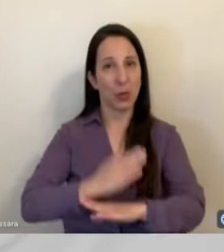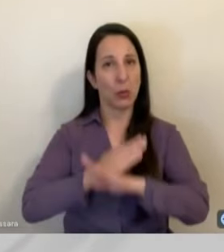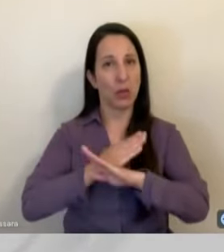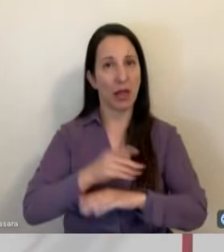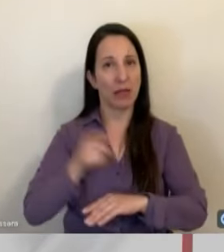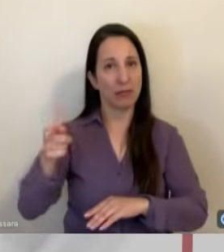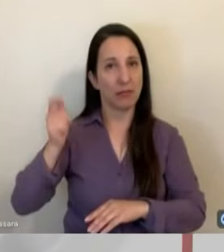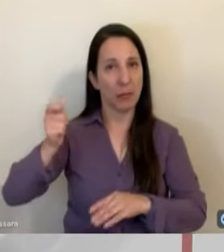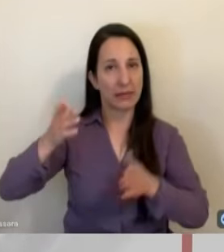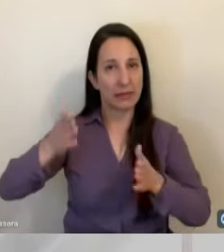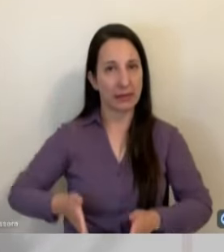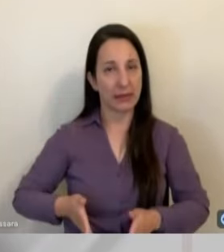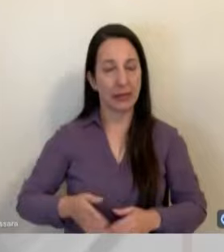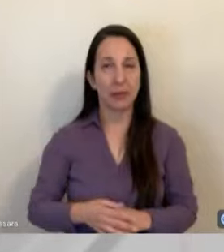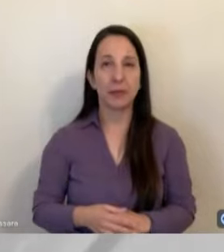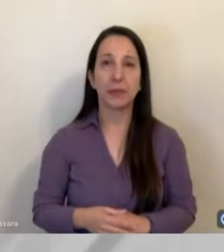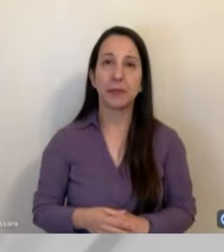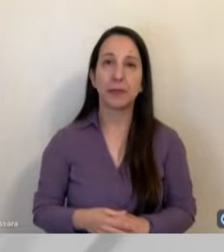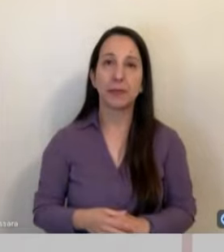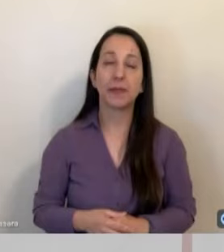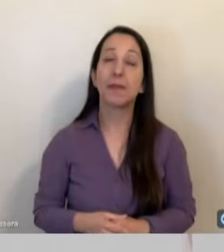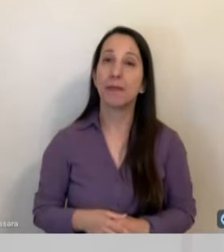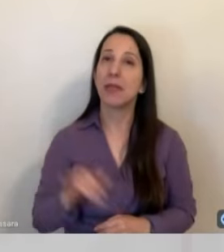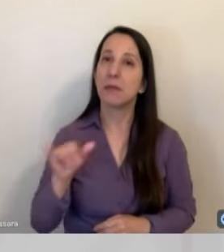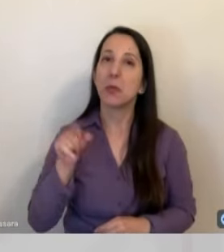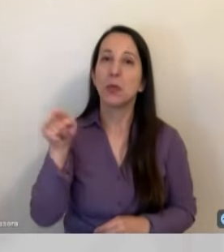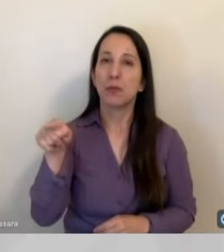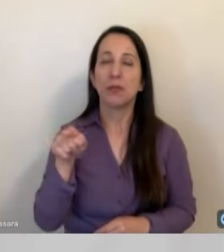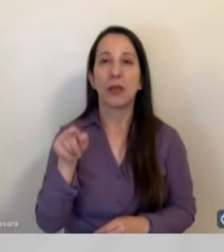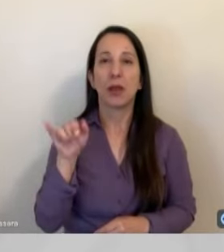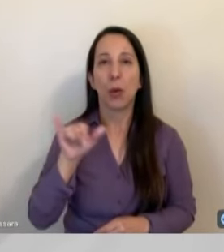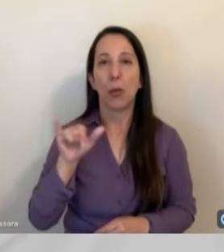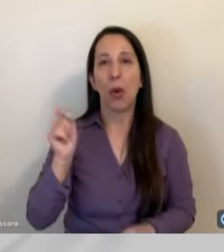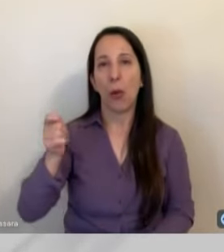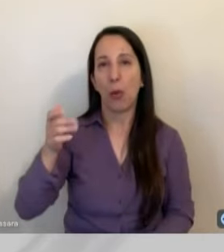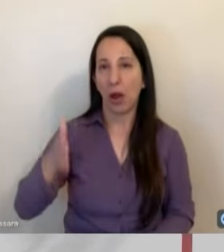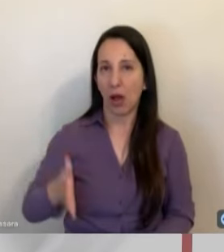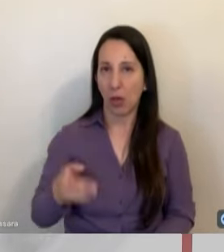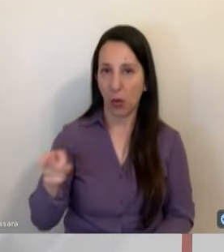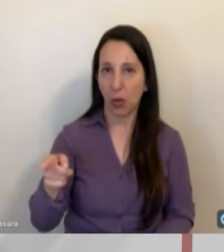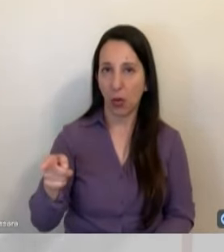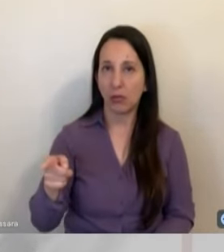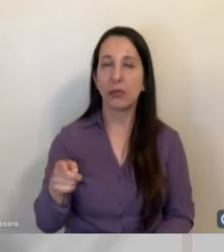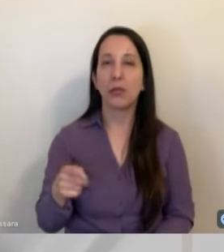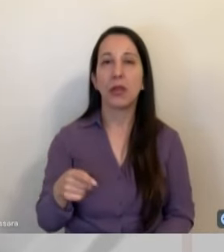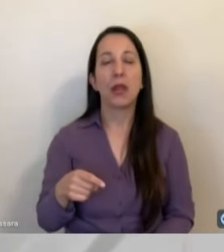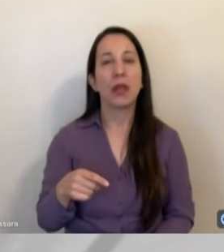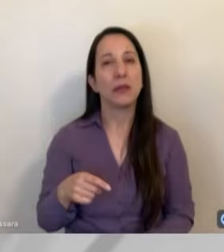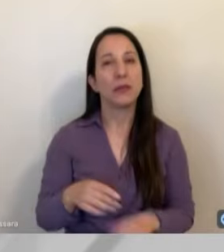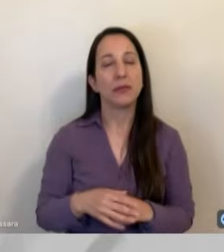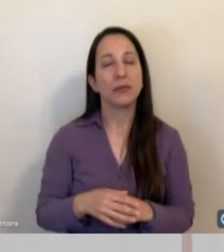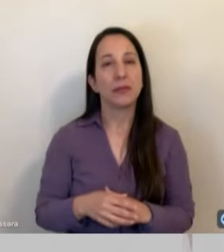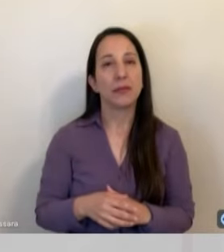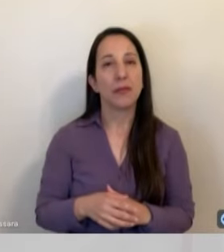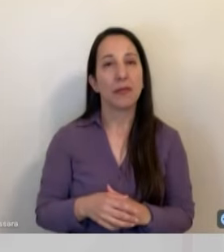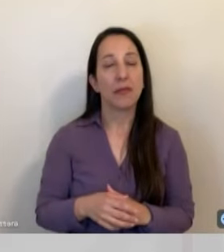Don Walter, usted seguimos en la línea de usted como abogado constitucionalista, en